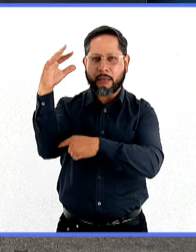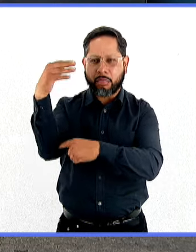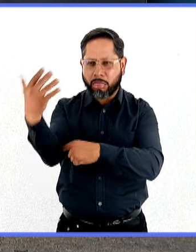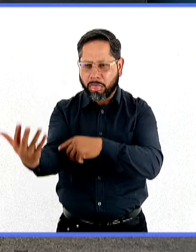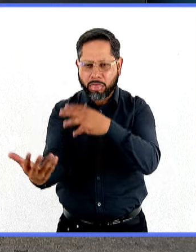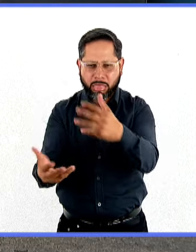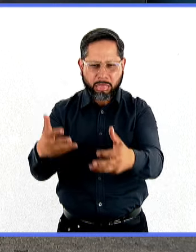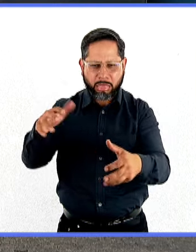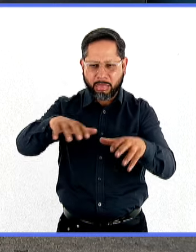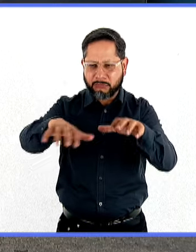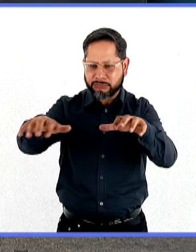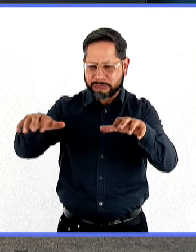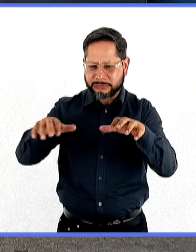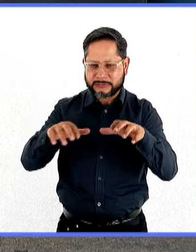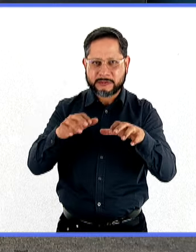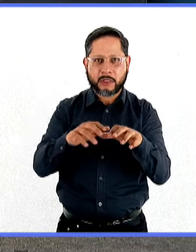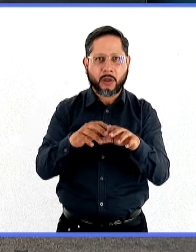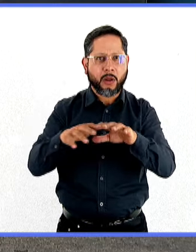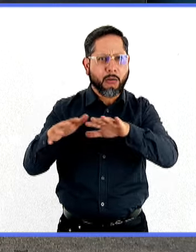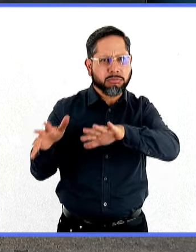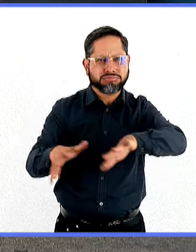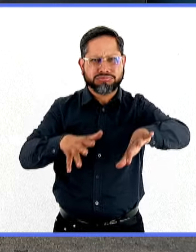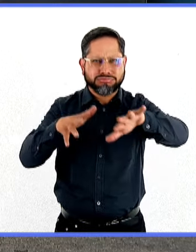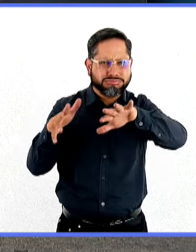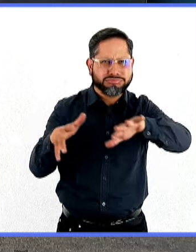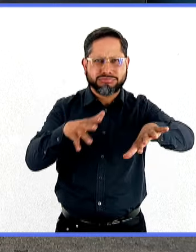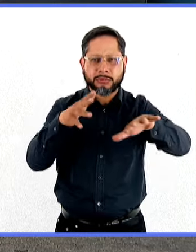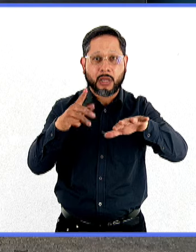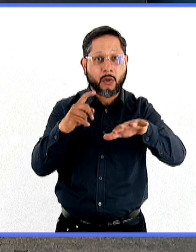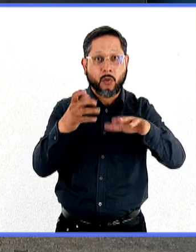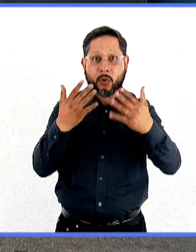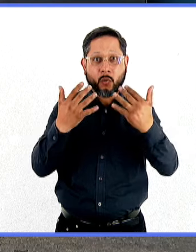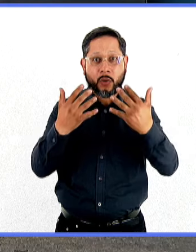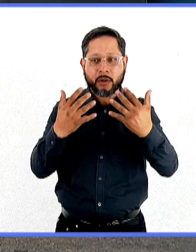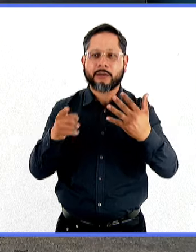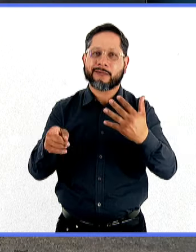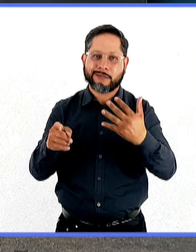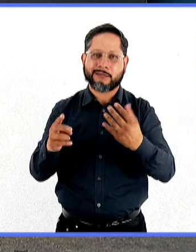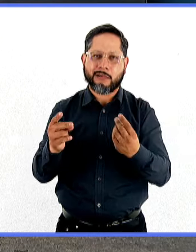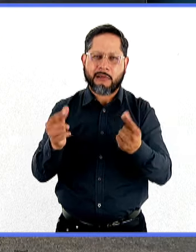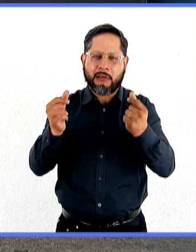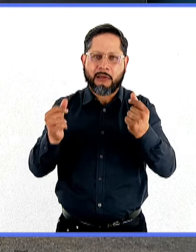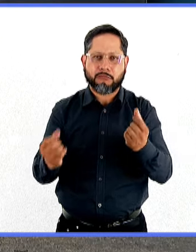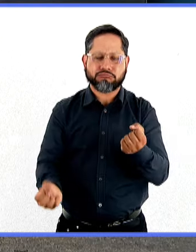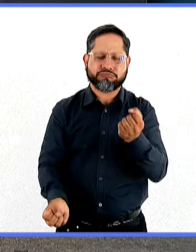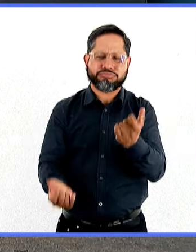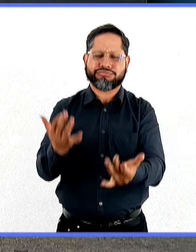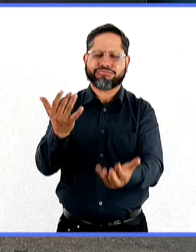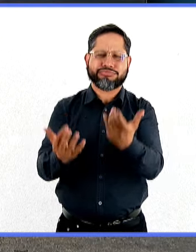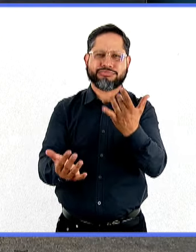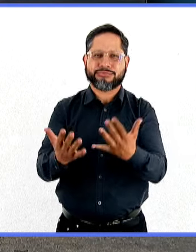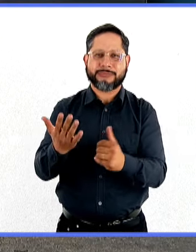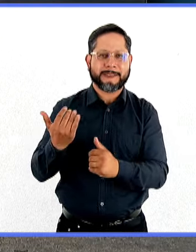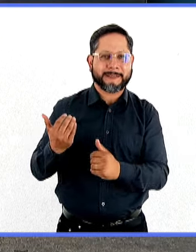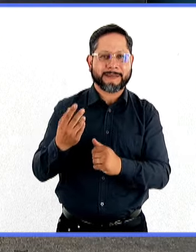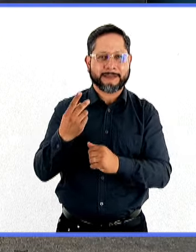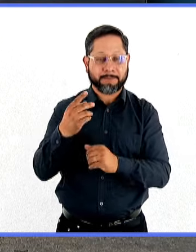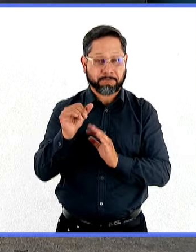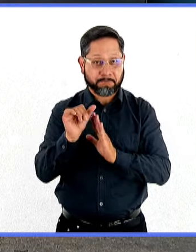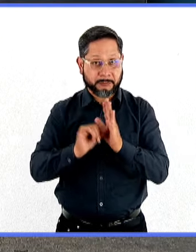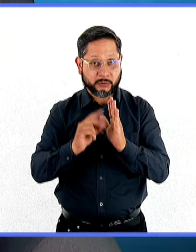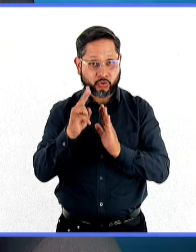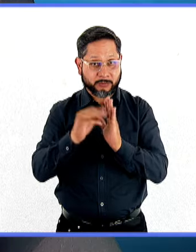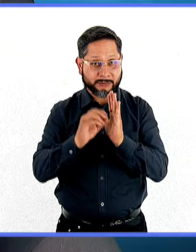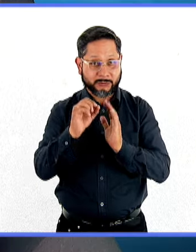presencia de estos incendios bajo condiciones extremas de sequías como la que está estamos presentando en estos primeros meses de 2024